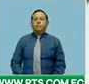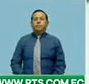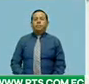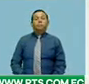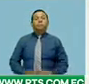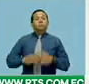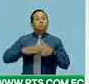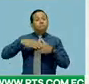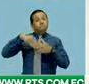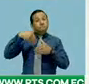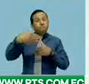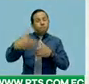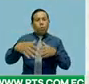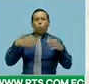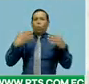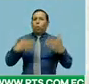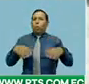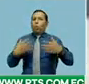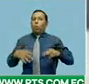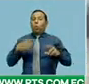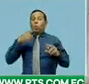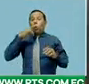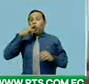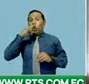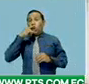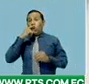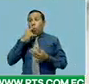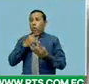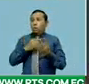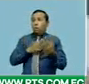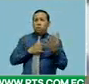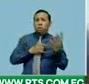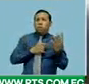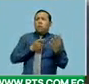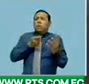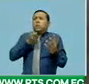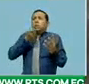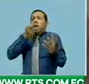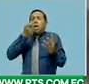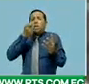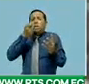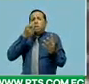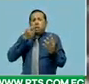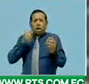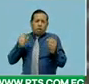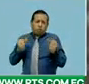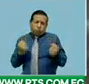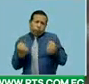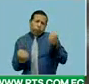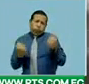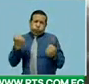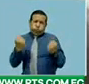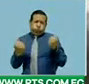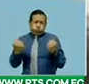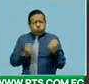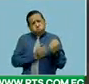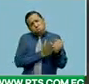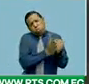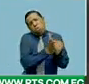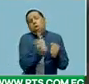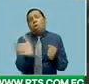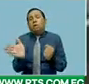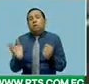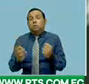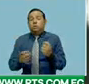Y más adelante, dramático, niños se salvan de morir atropellados. La ampliación de esa impactante noticia y el video